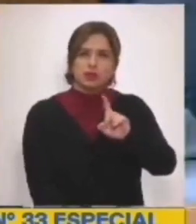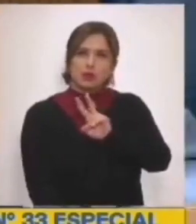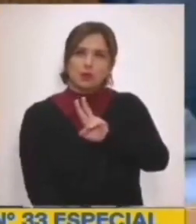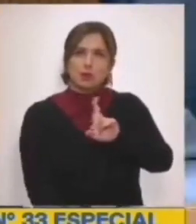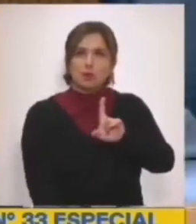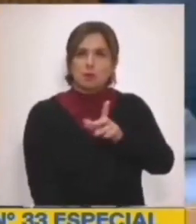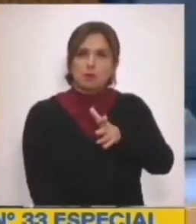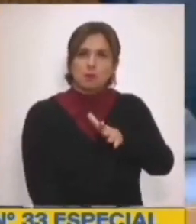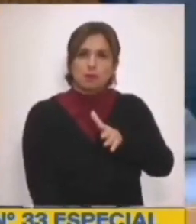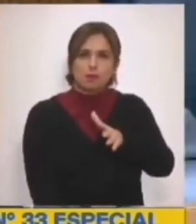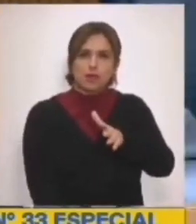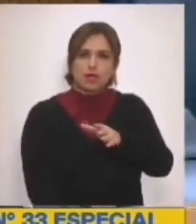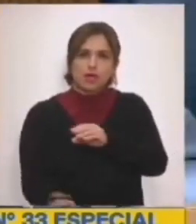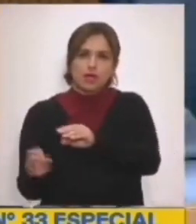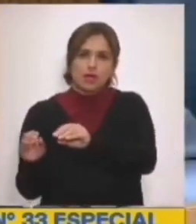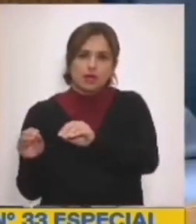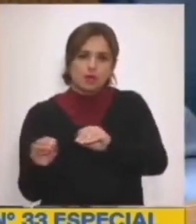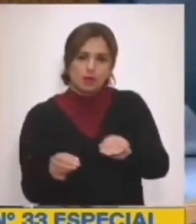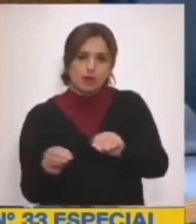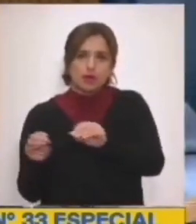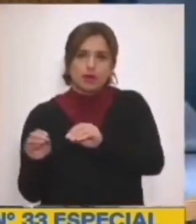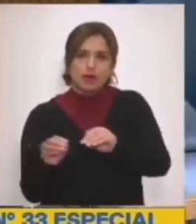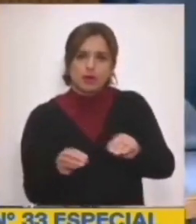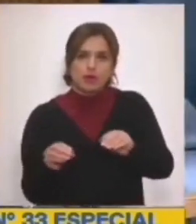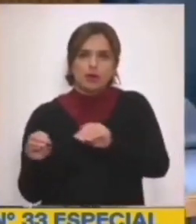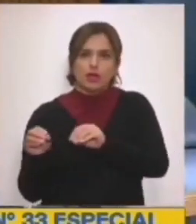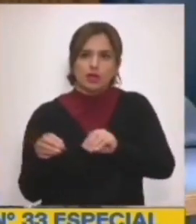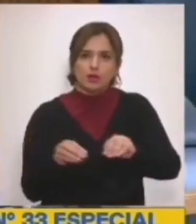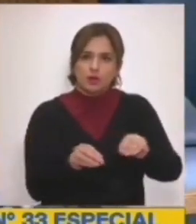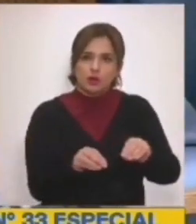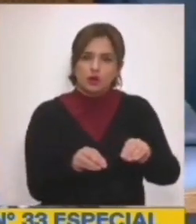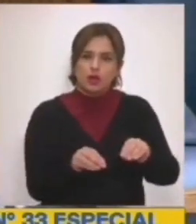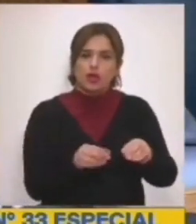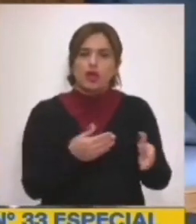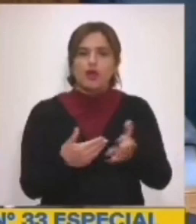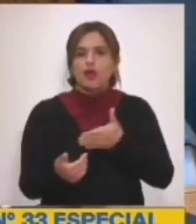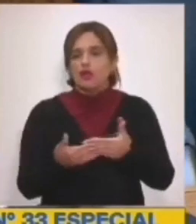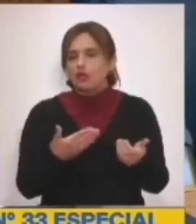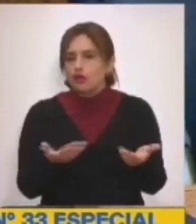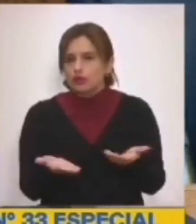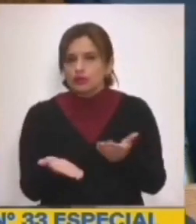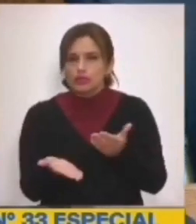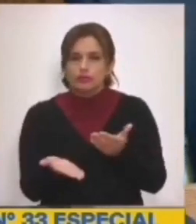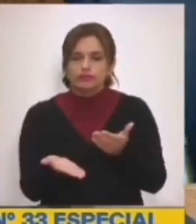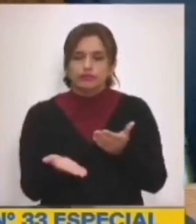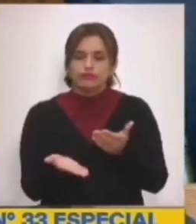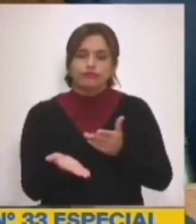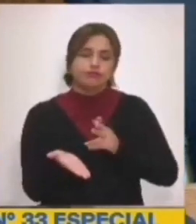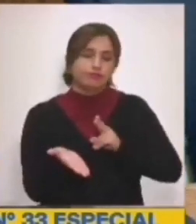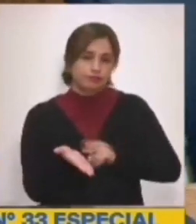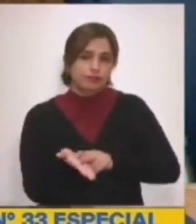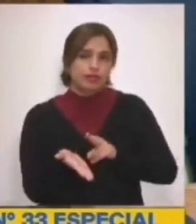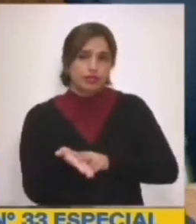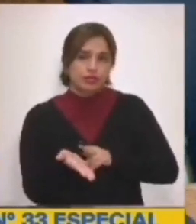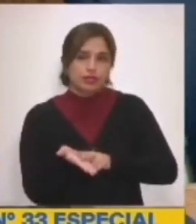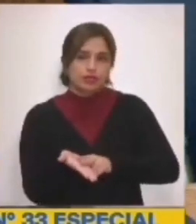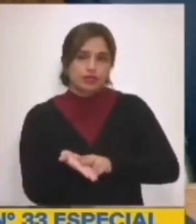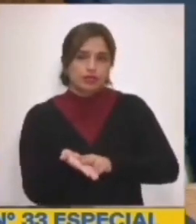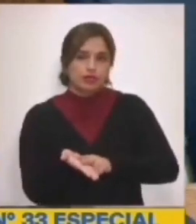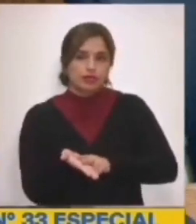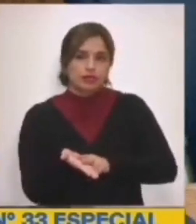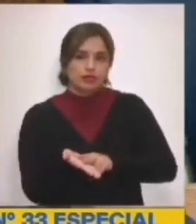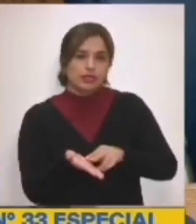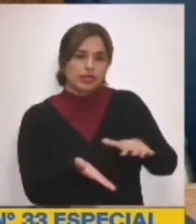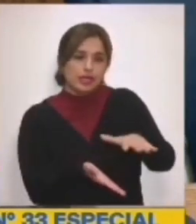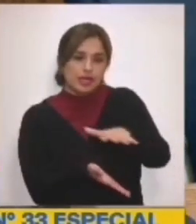por ahí prórroga el estado de excepción donde podemos reconocer que efectivamente el estado de